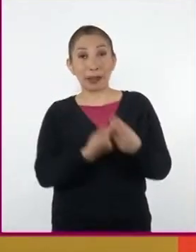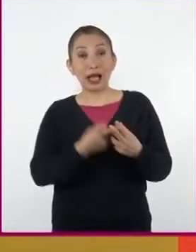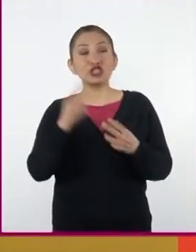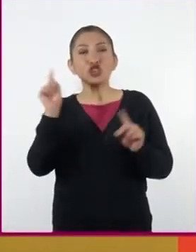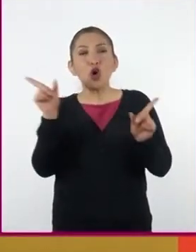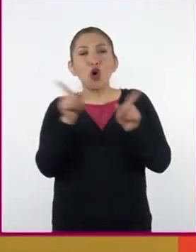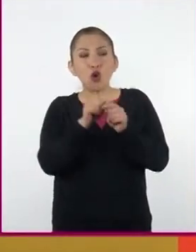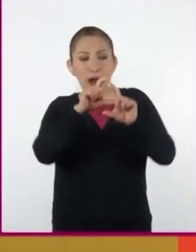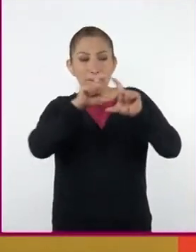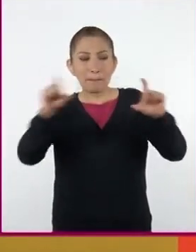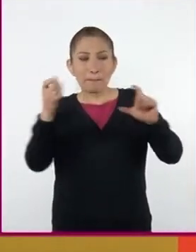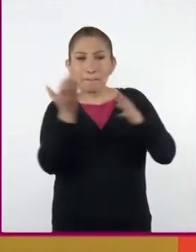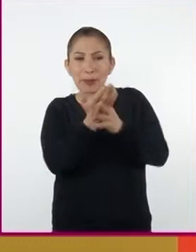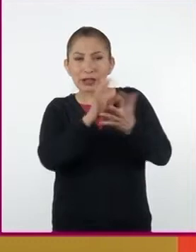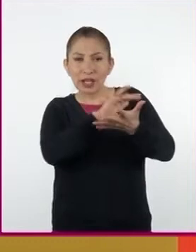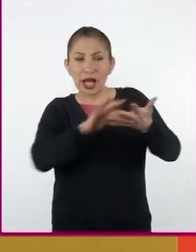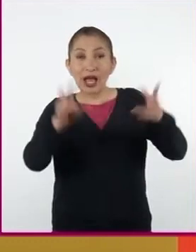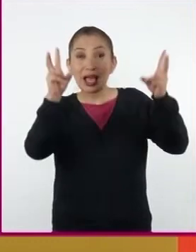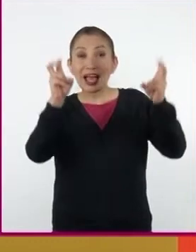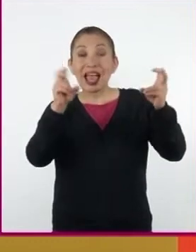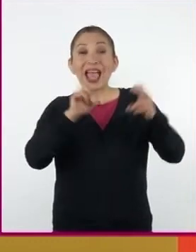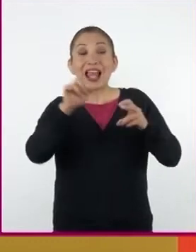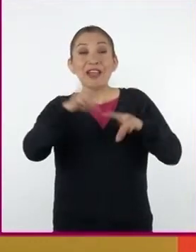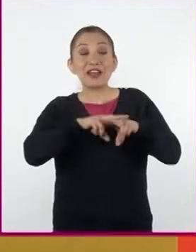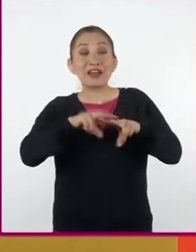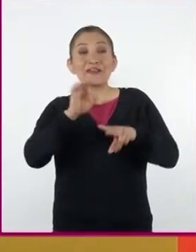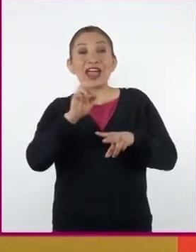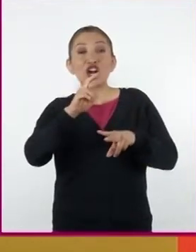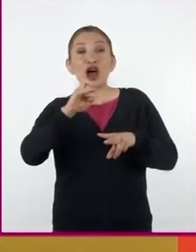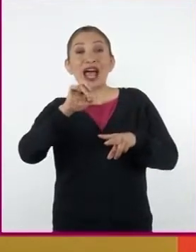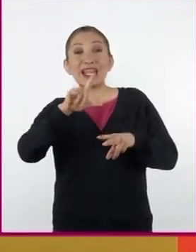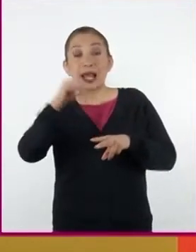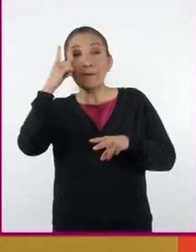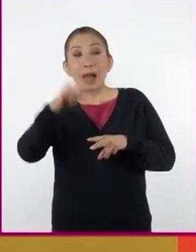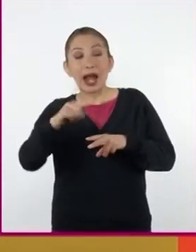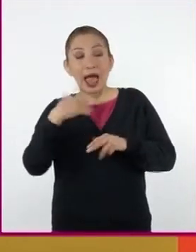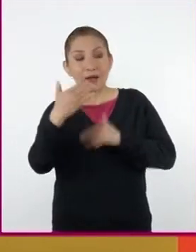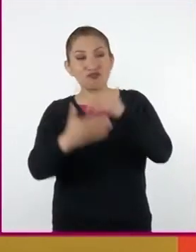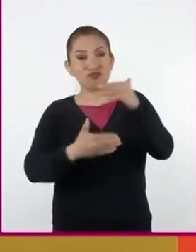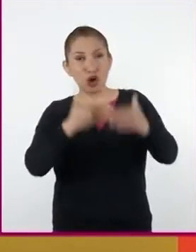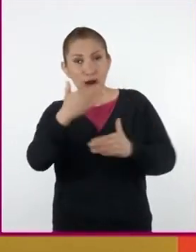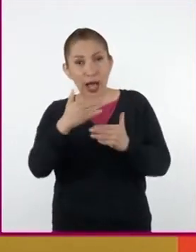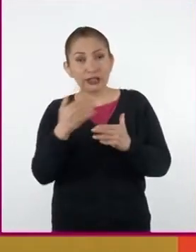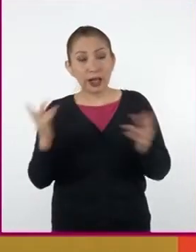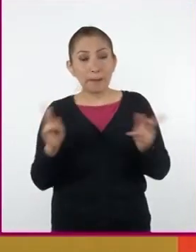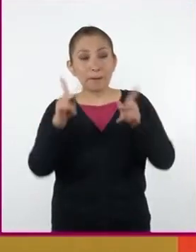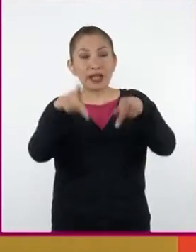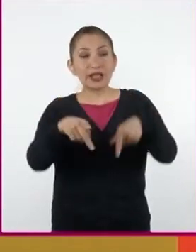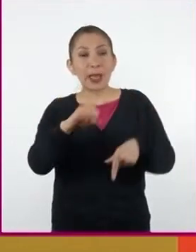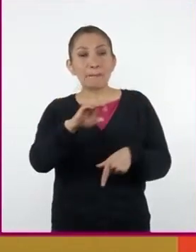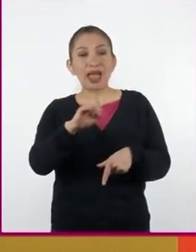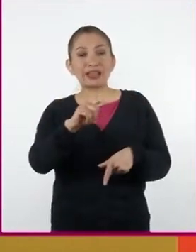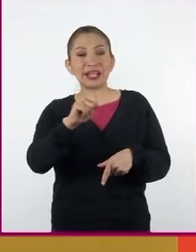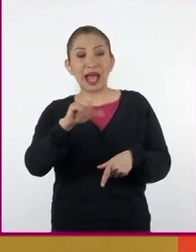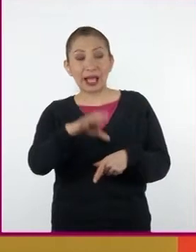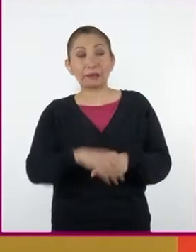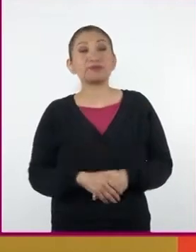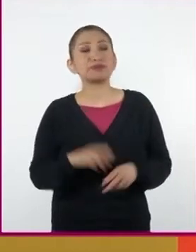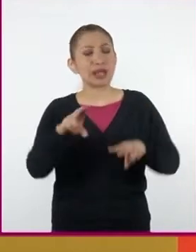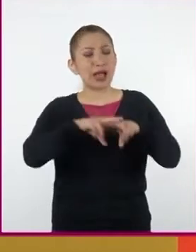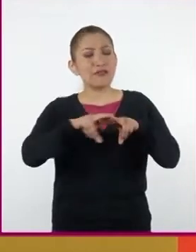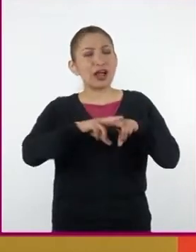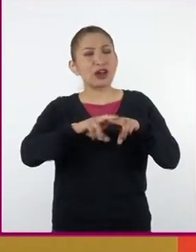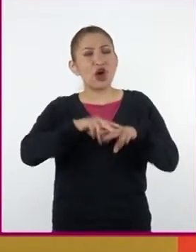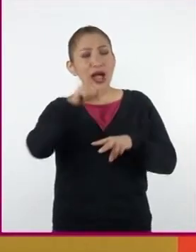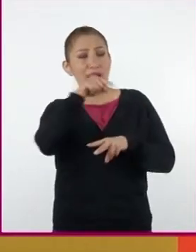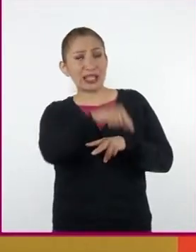un breve fragmento del texto titulado El ferrocarril como emblema de progreso, el puente de Metlac. El ferrocarril fue uno de